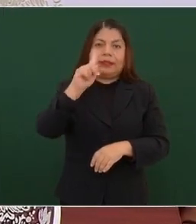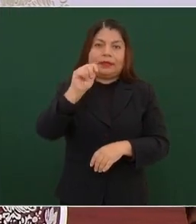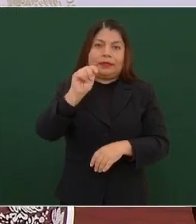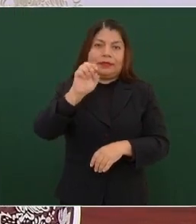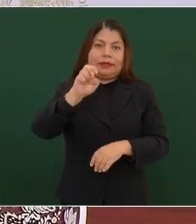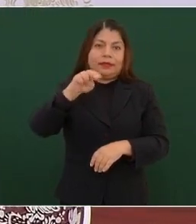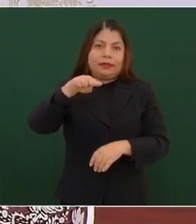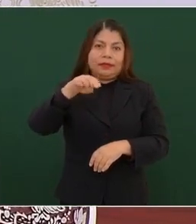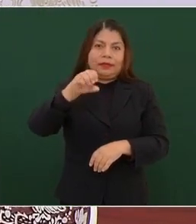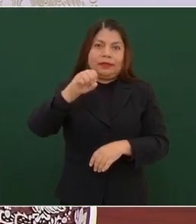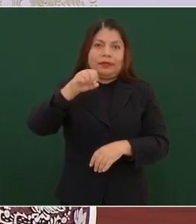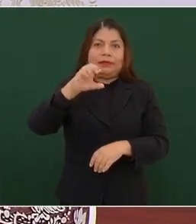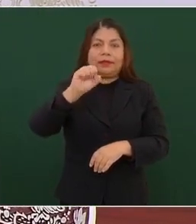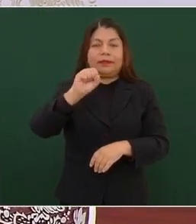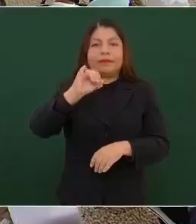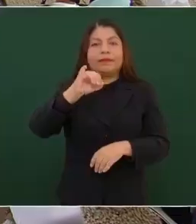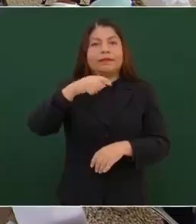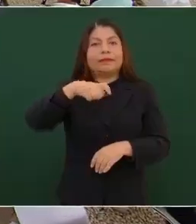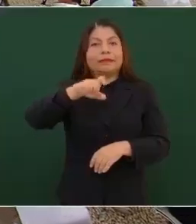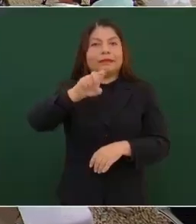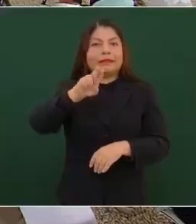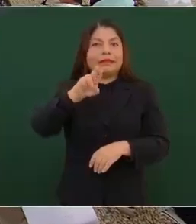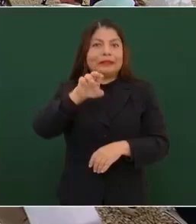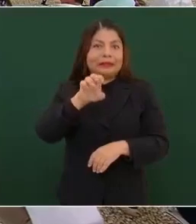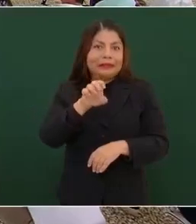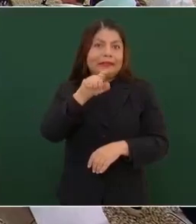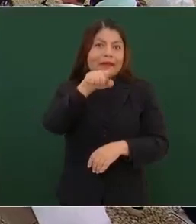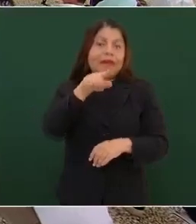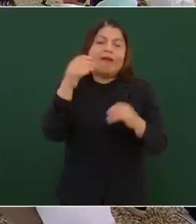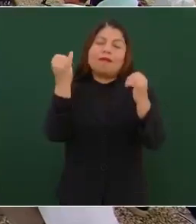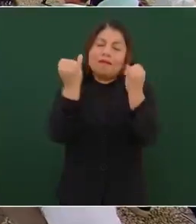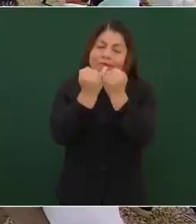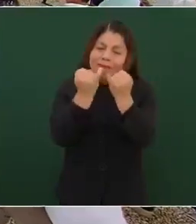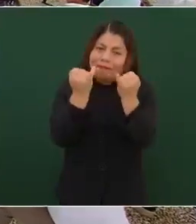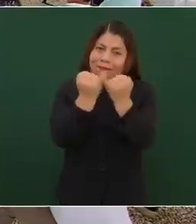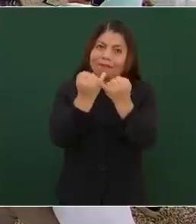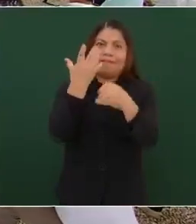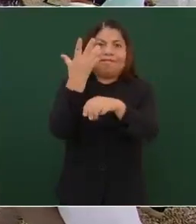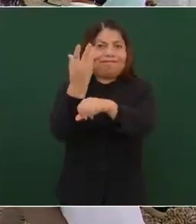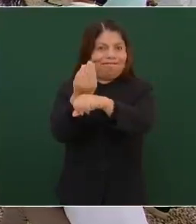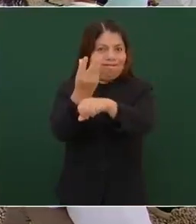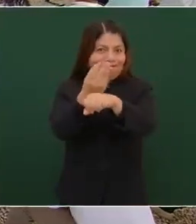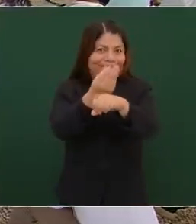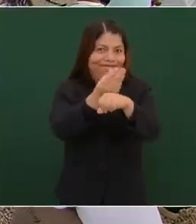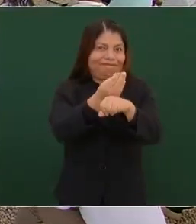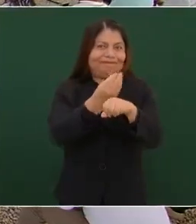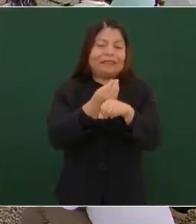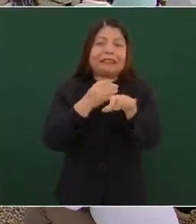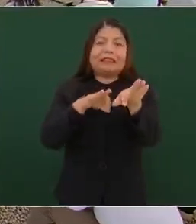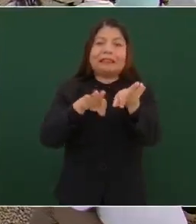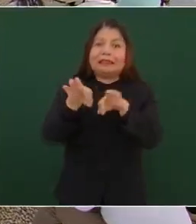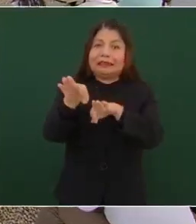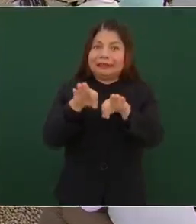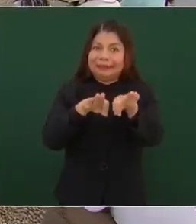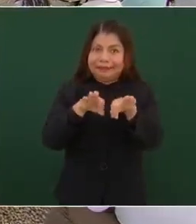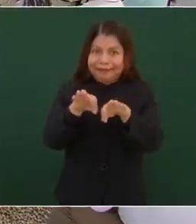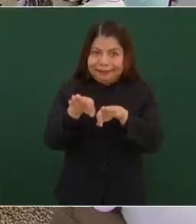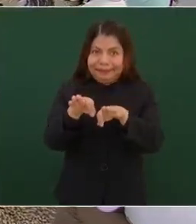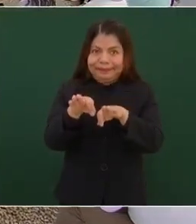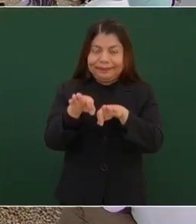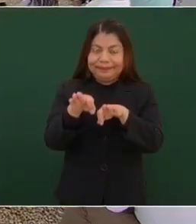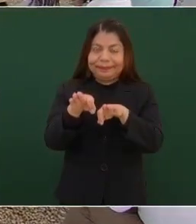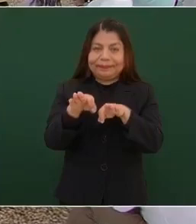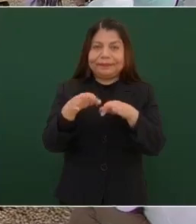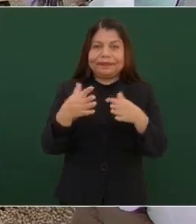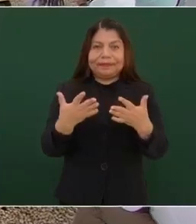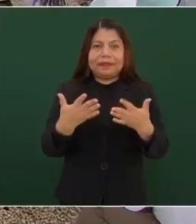Ya empezó a lanzarse, pero estamos hablando de cruzar